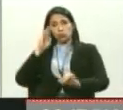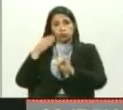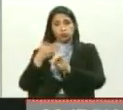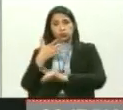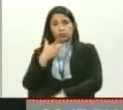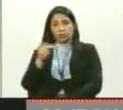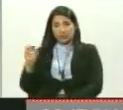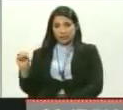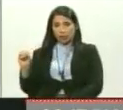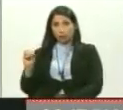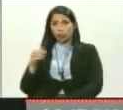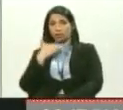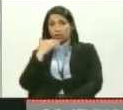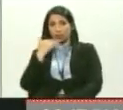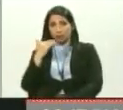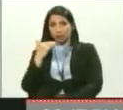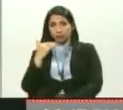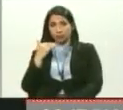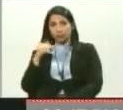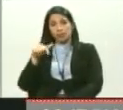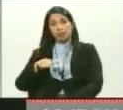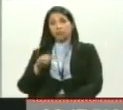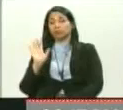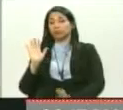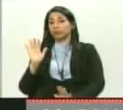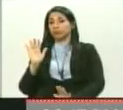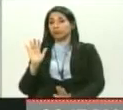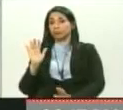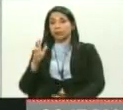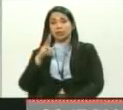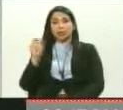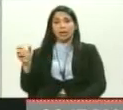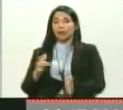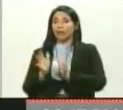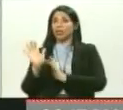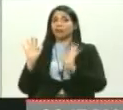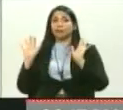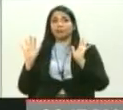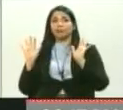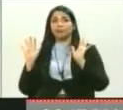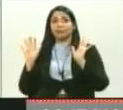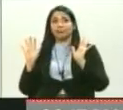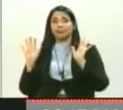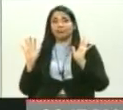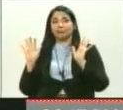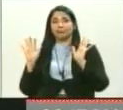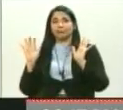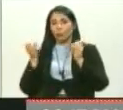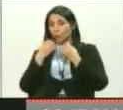300. Aquí nos agarrará el 30 de abril, presidente. Bueno, tienes que